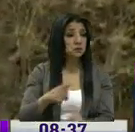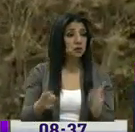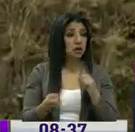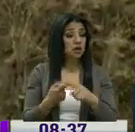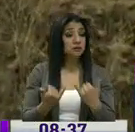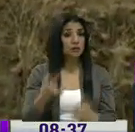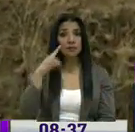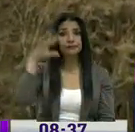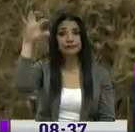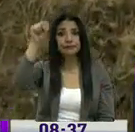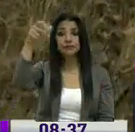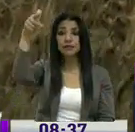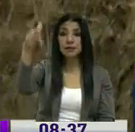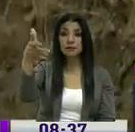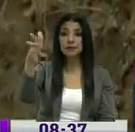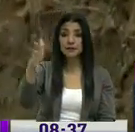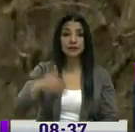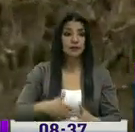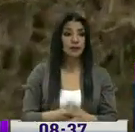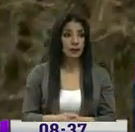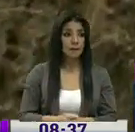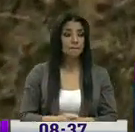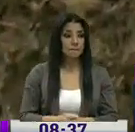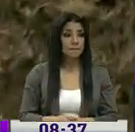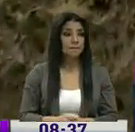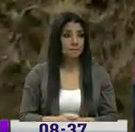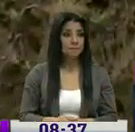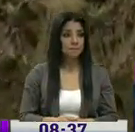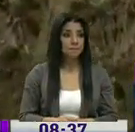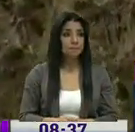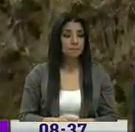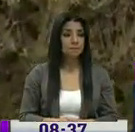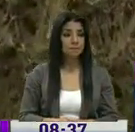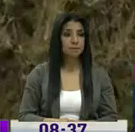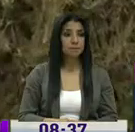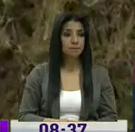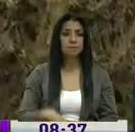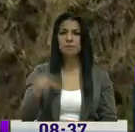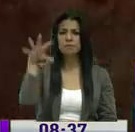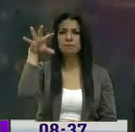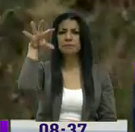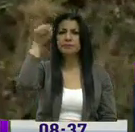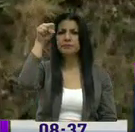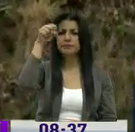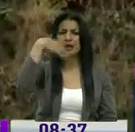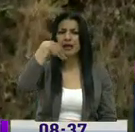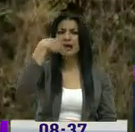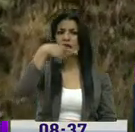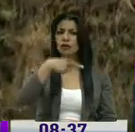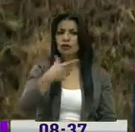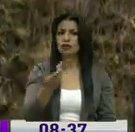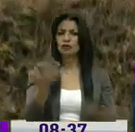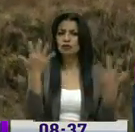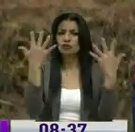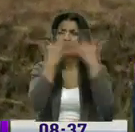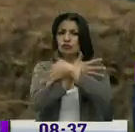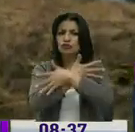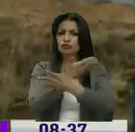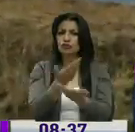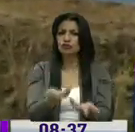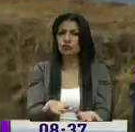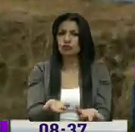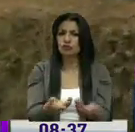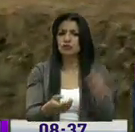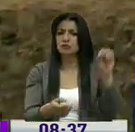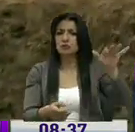se percatan de esa situación. Señor, sí, muy buenos días. Nos damos cuenta que existe algún sentido de poder confundir a la gente. El radar